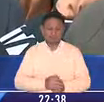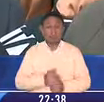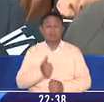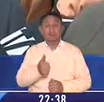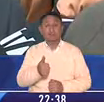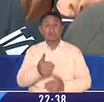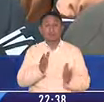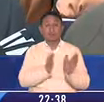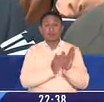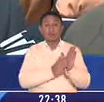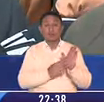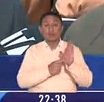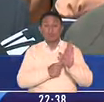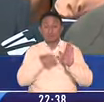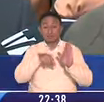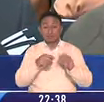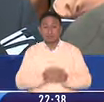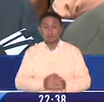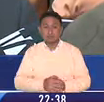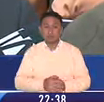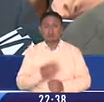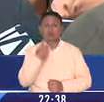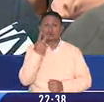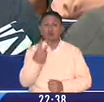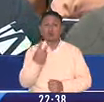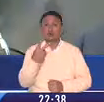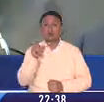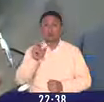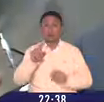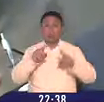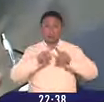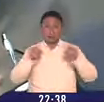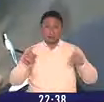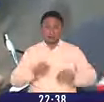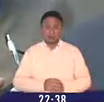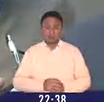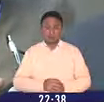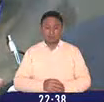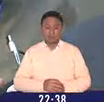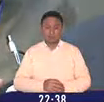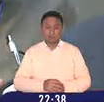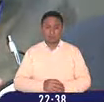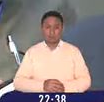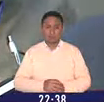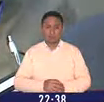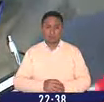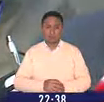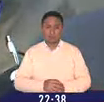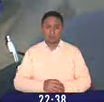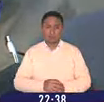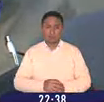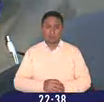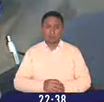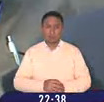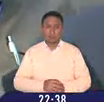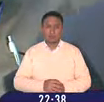hechos se pueden subsumir dentro de 2 delitos diferentes. Y mientras prime la política, eso no va a cambiar. Por